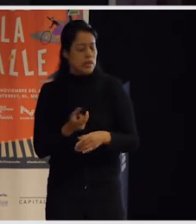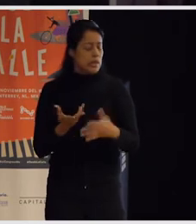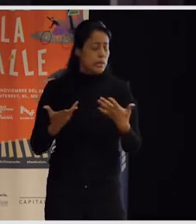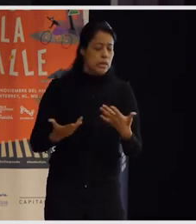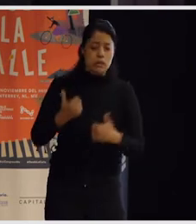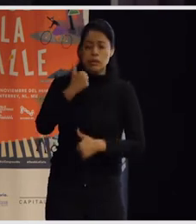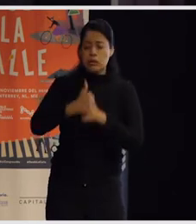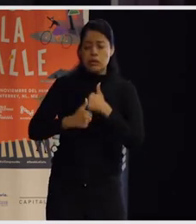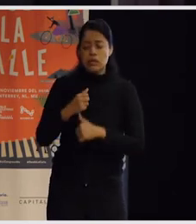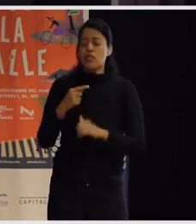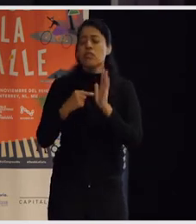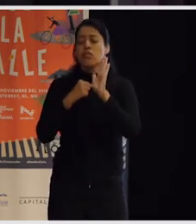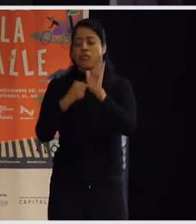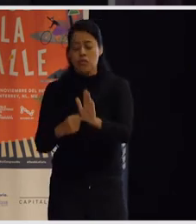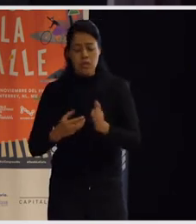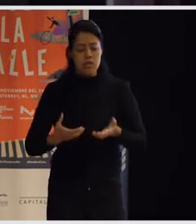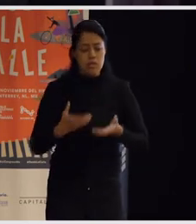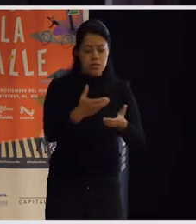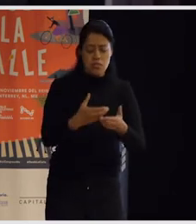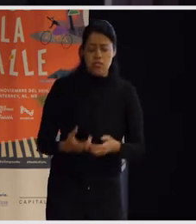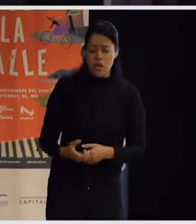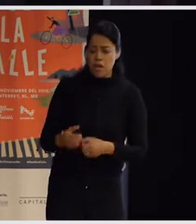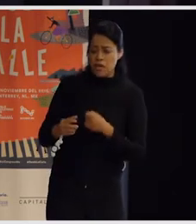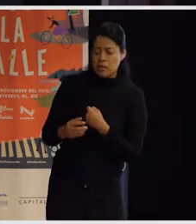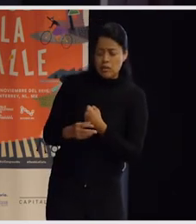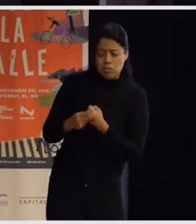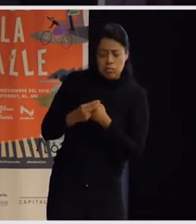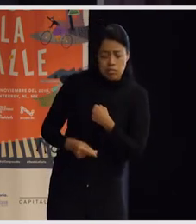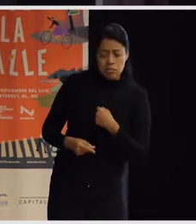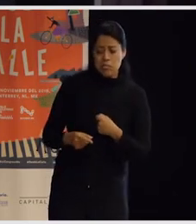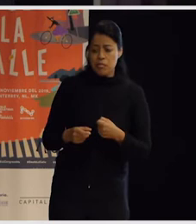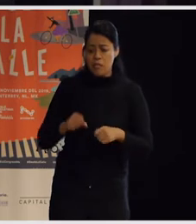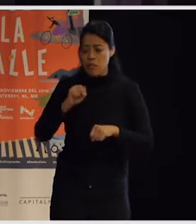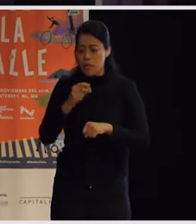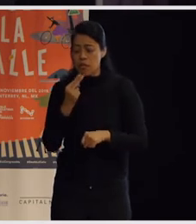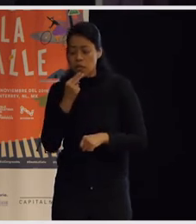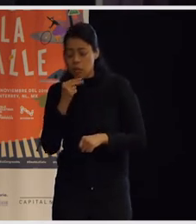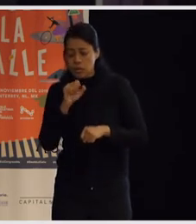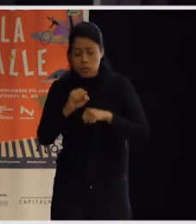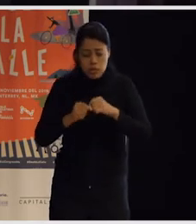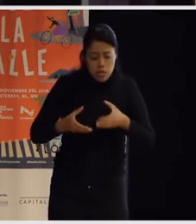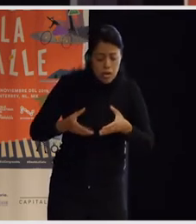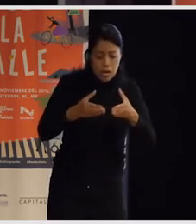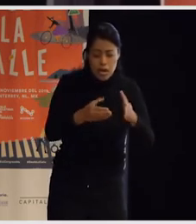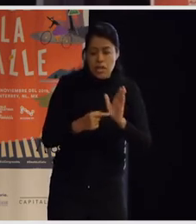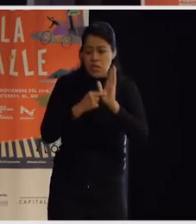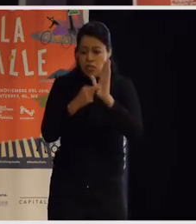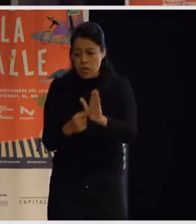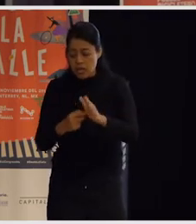y eso se refleja dos en las calles toda la inseguridad todos los siniestros viales es un reflejo de nuestra relación con humanos